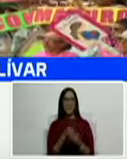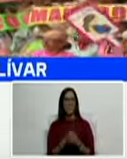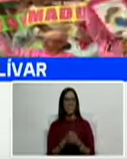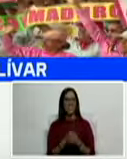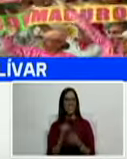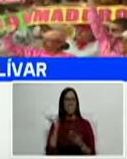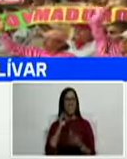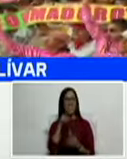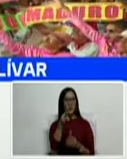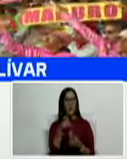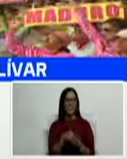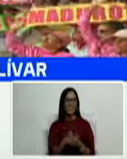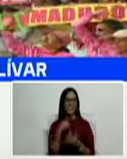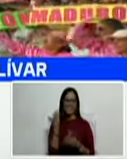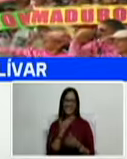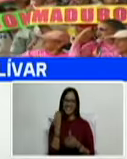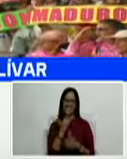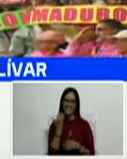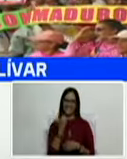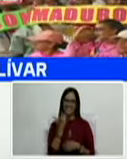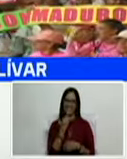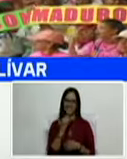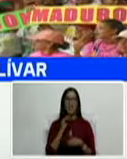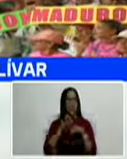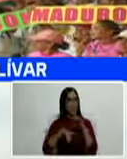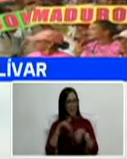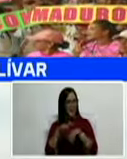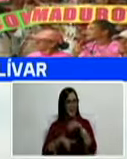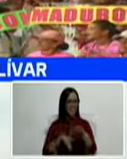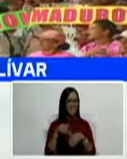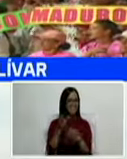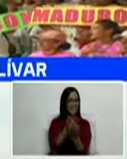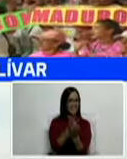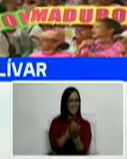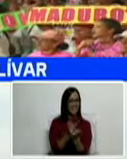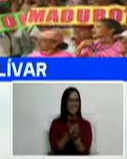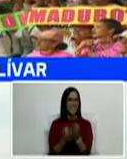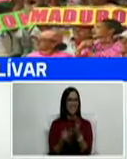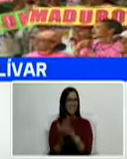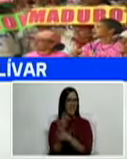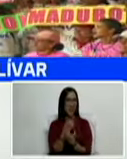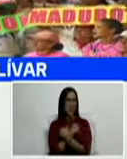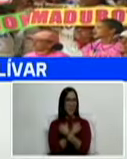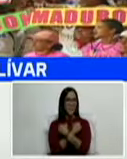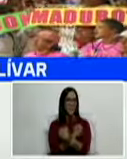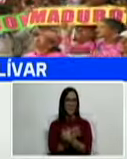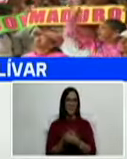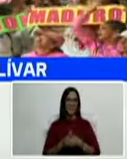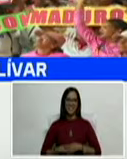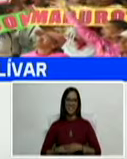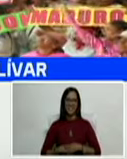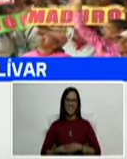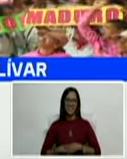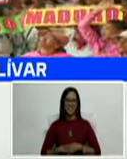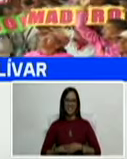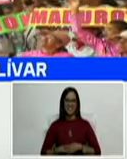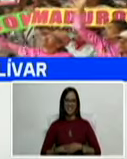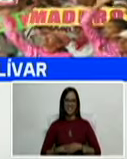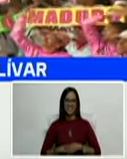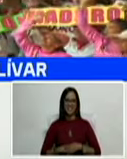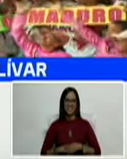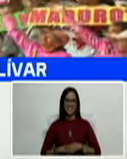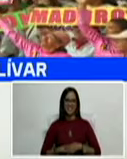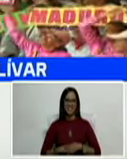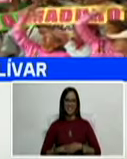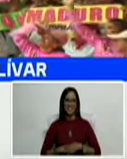vienes tú. La playa, los corales, las azucenas, el amor. Y tú con ese